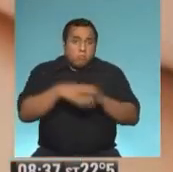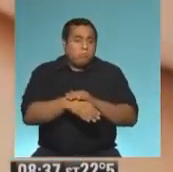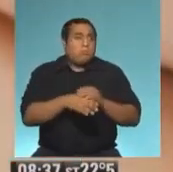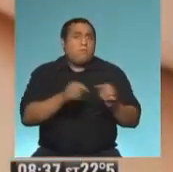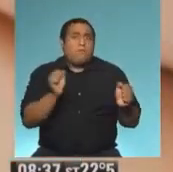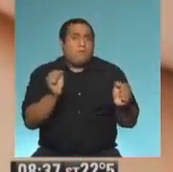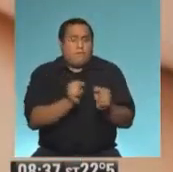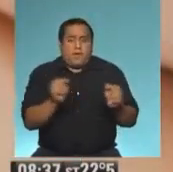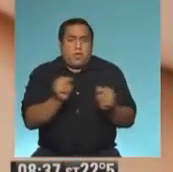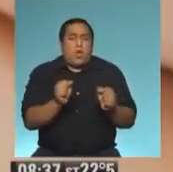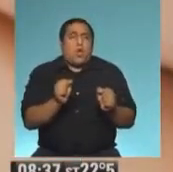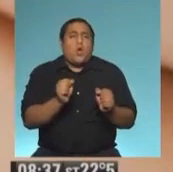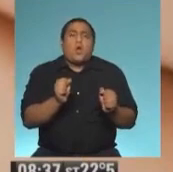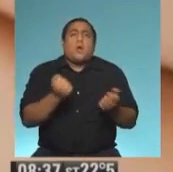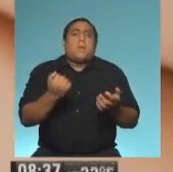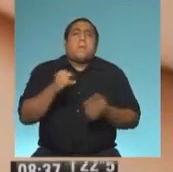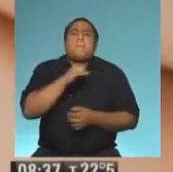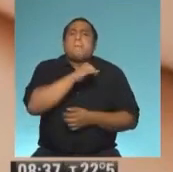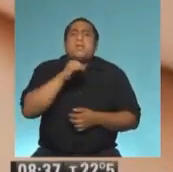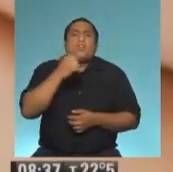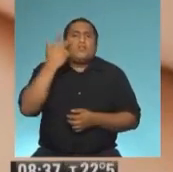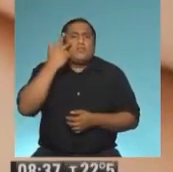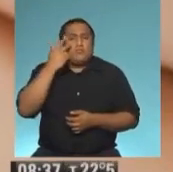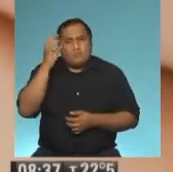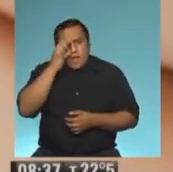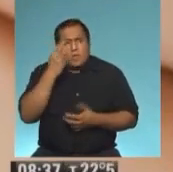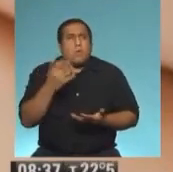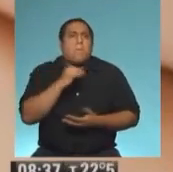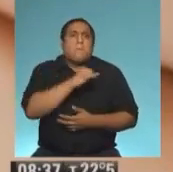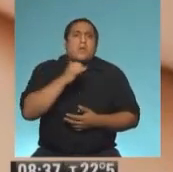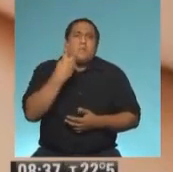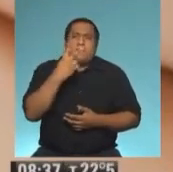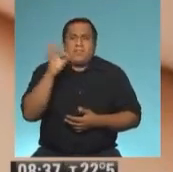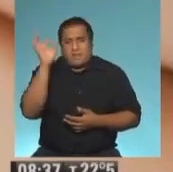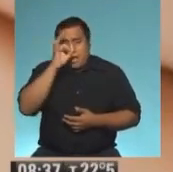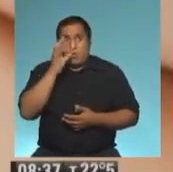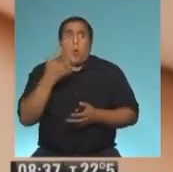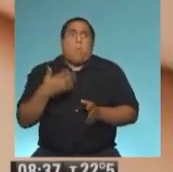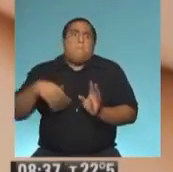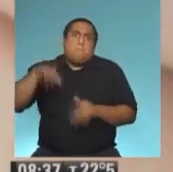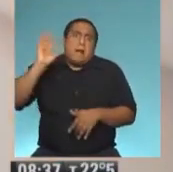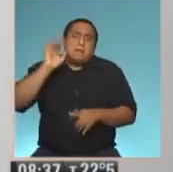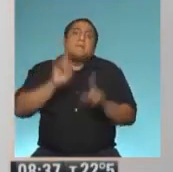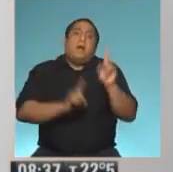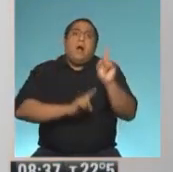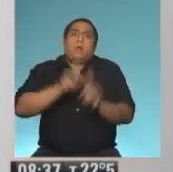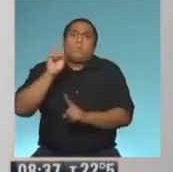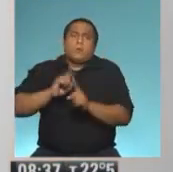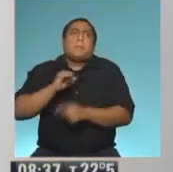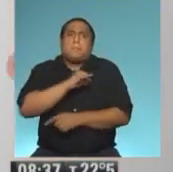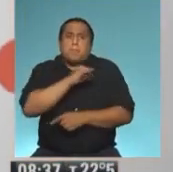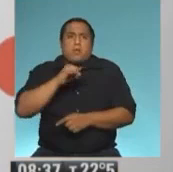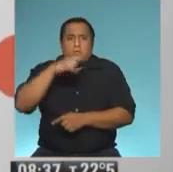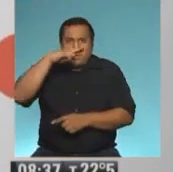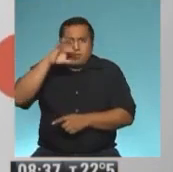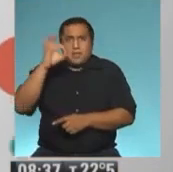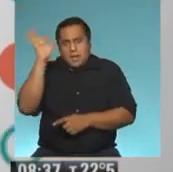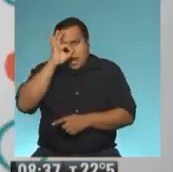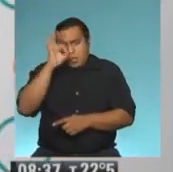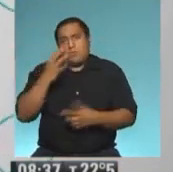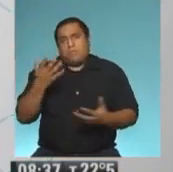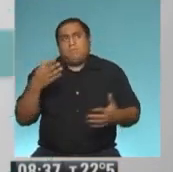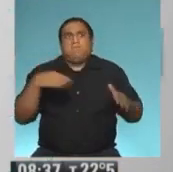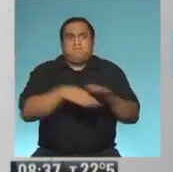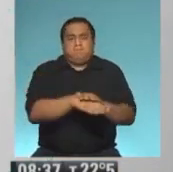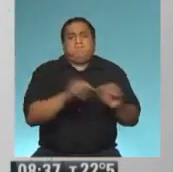digamos, con fríos de menos 18, menos 20 grados, o más, incluso puede llegar algunas a menos 70 grados.